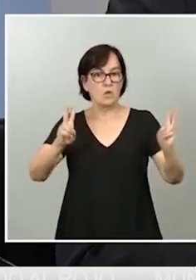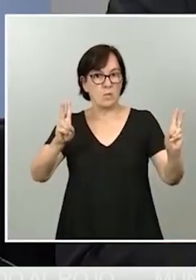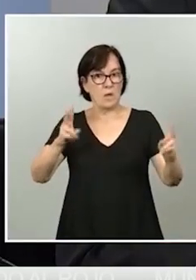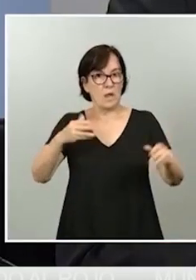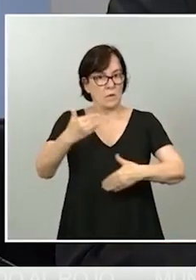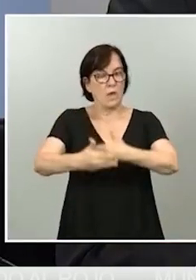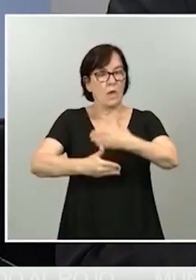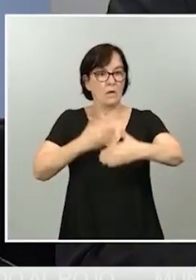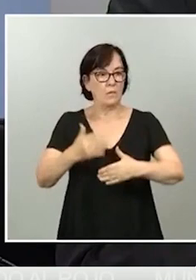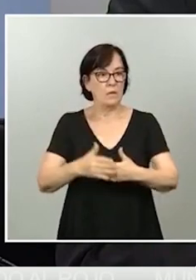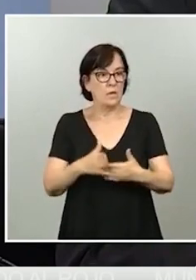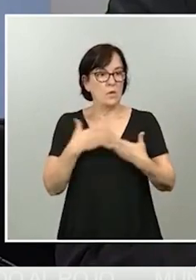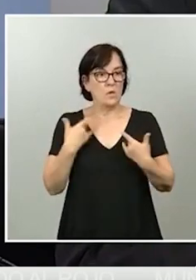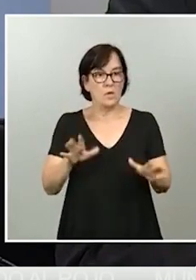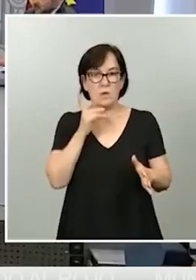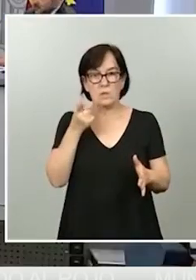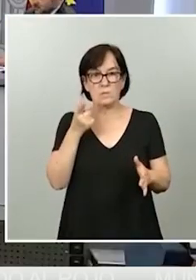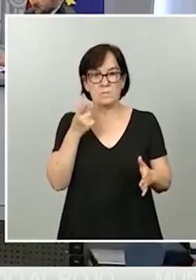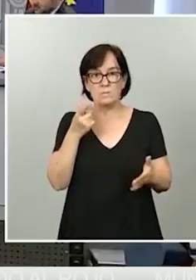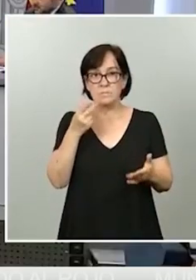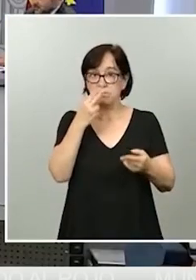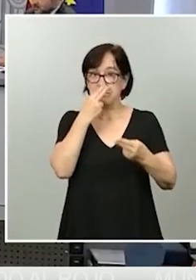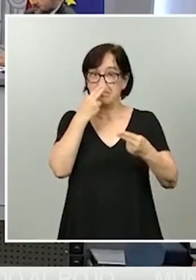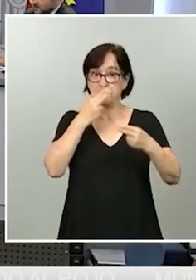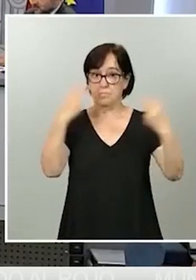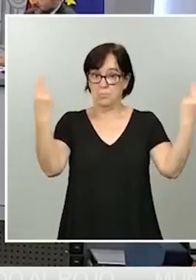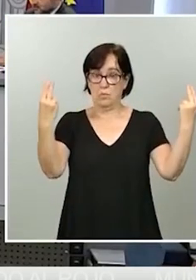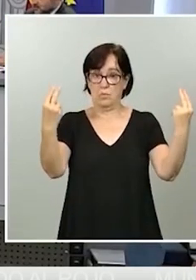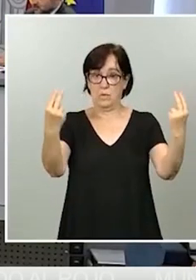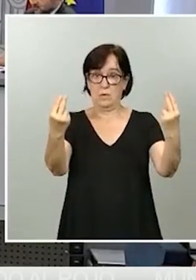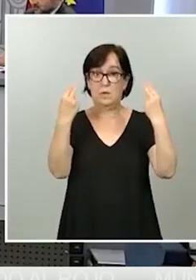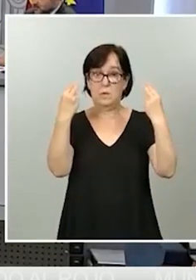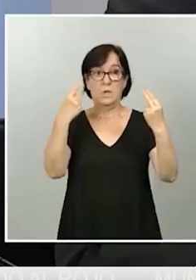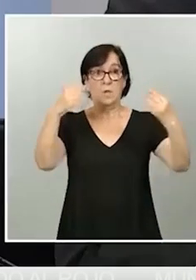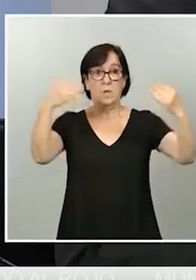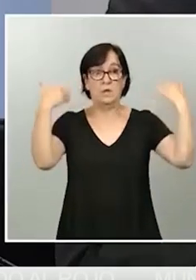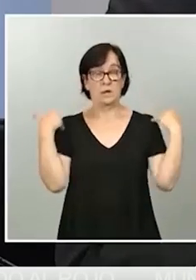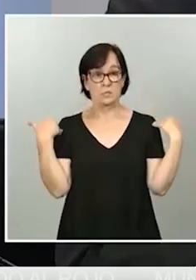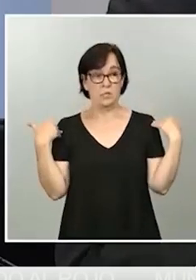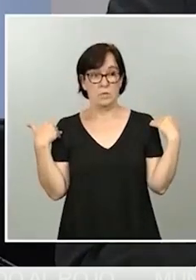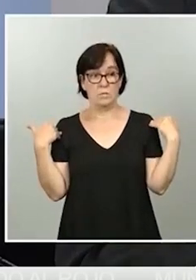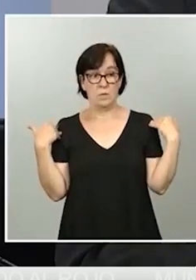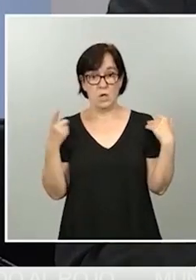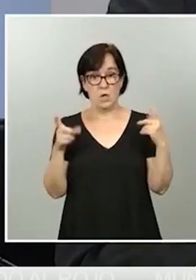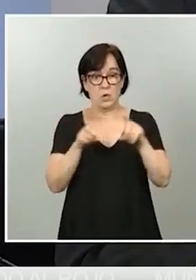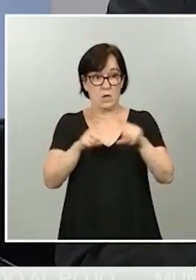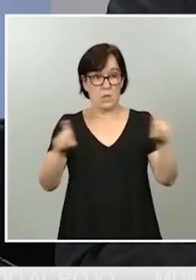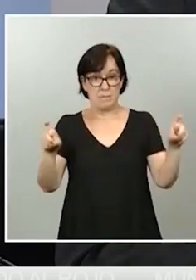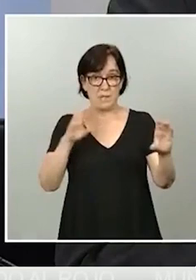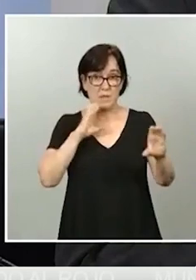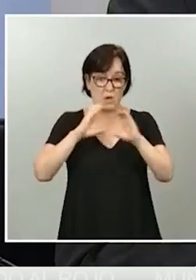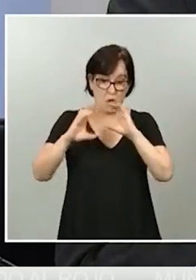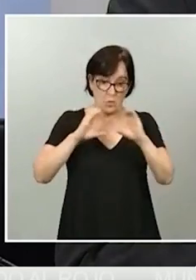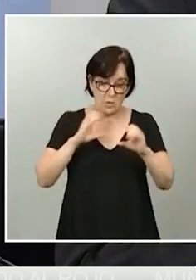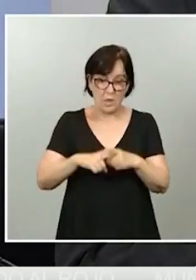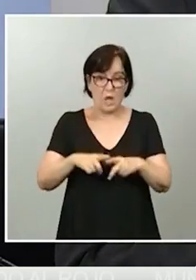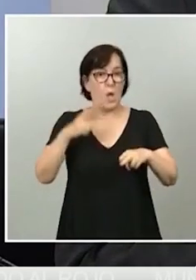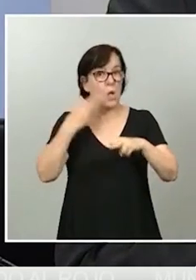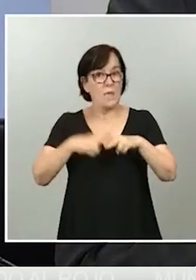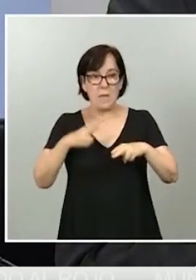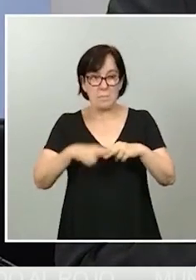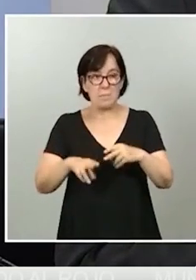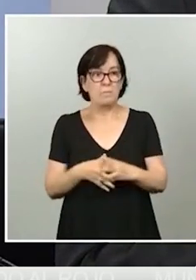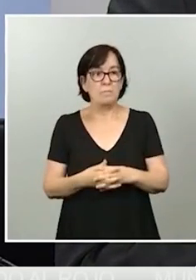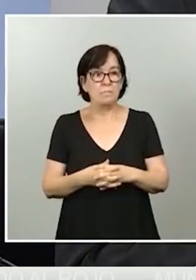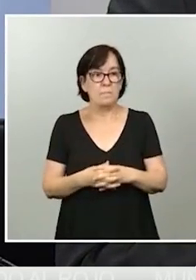mejor forma posible. Y mire, le voy a contar algo que tengo en el libro